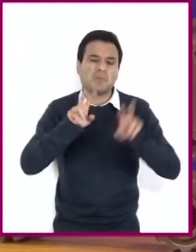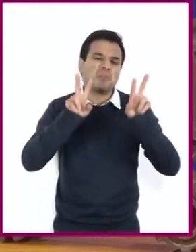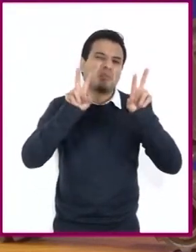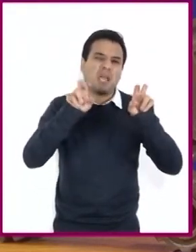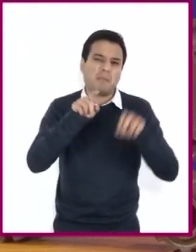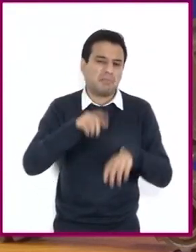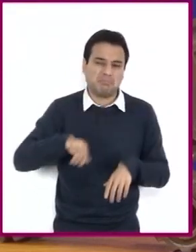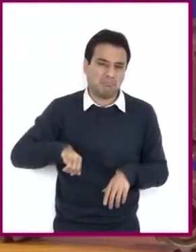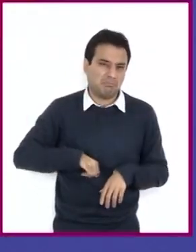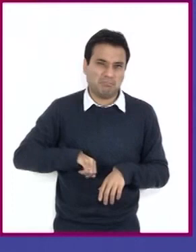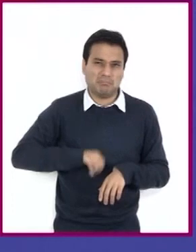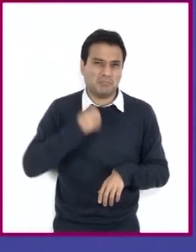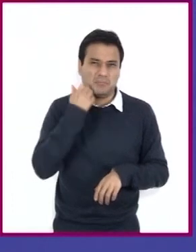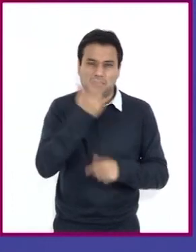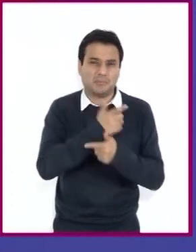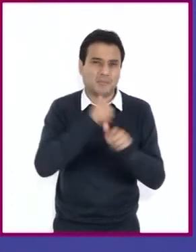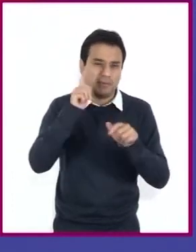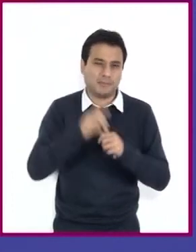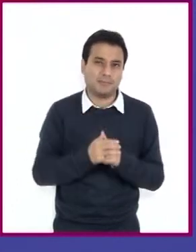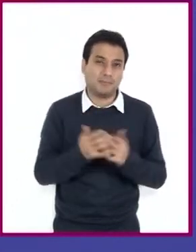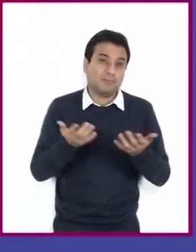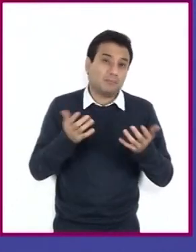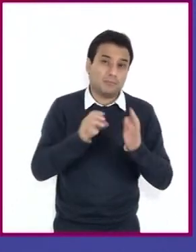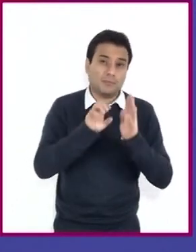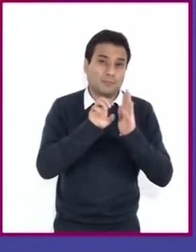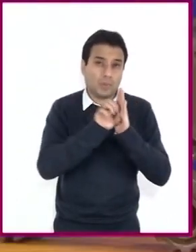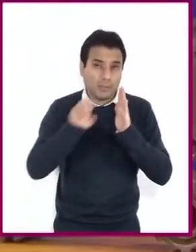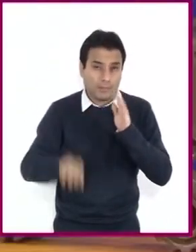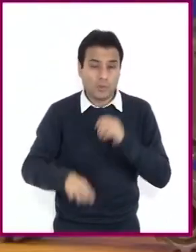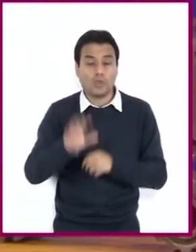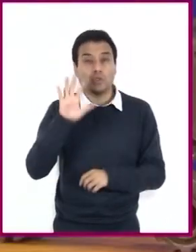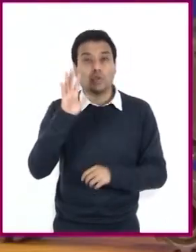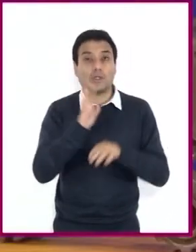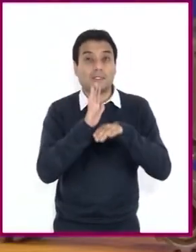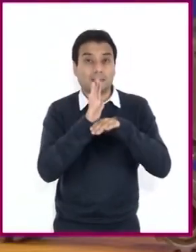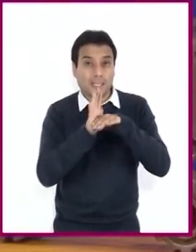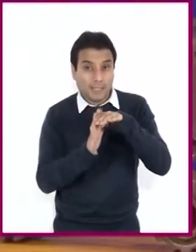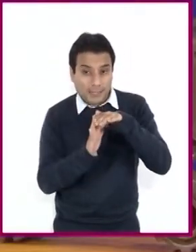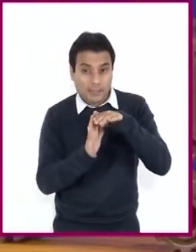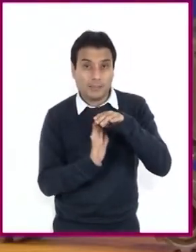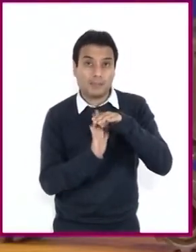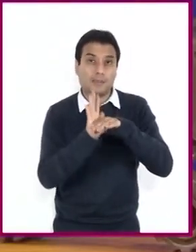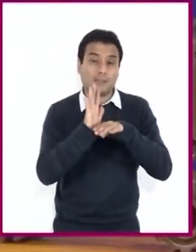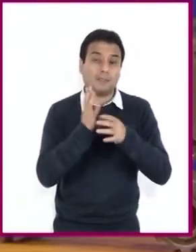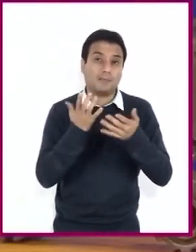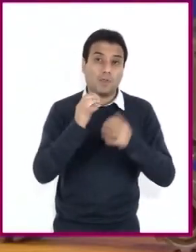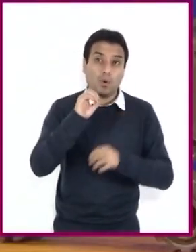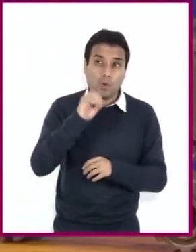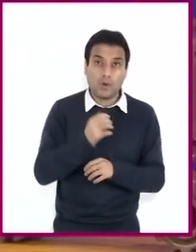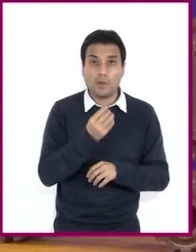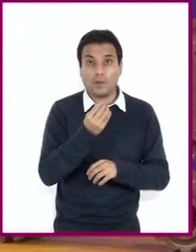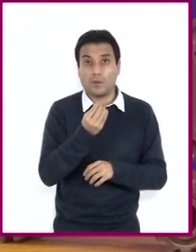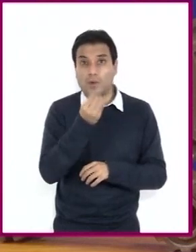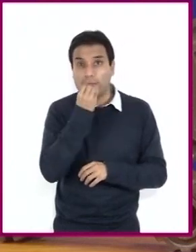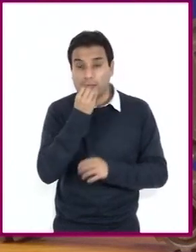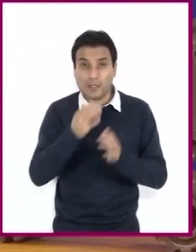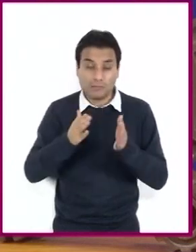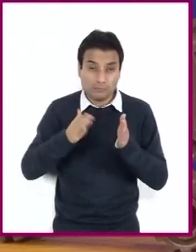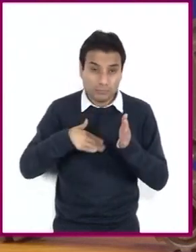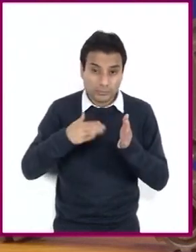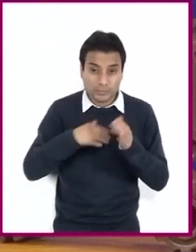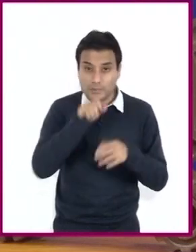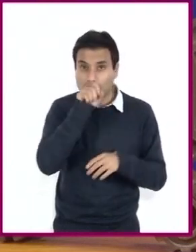atención. Puede ser la salida o puesta del sol, la cocción de algunos alimentos, incluso